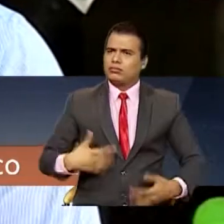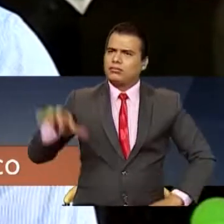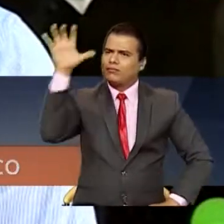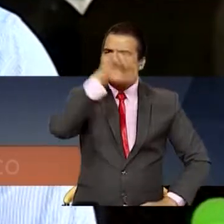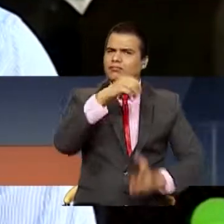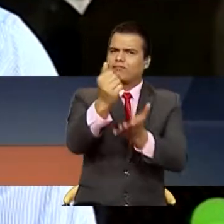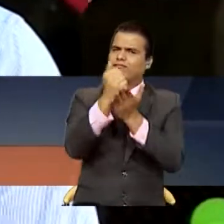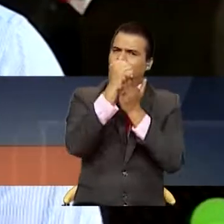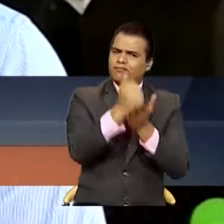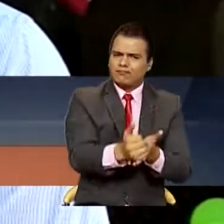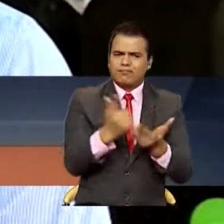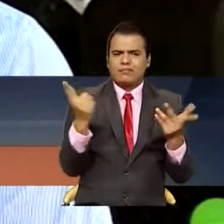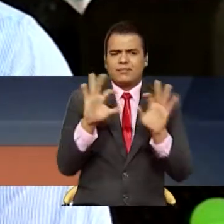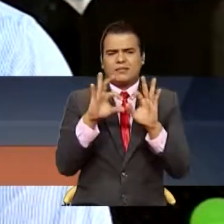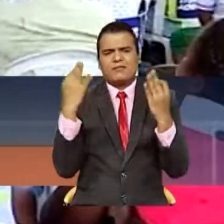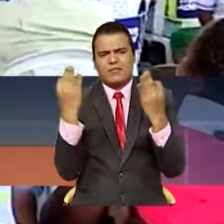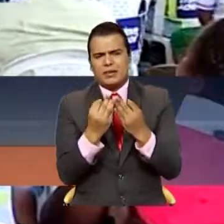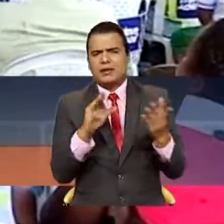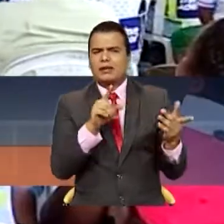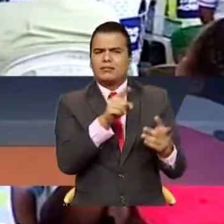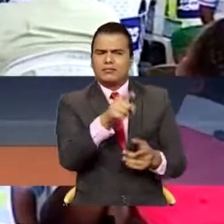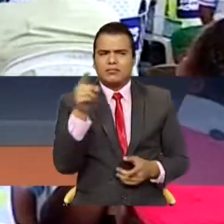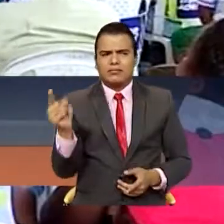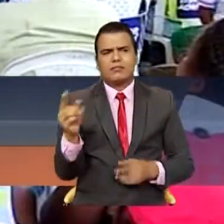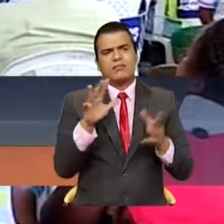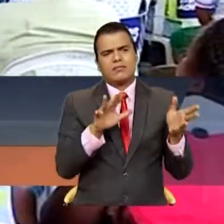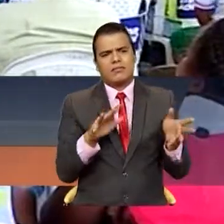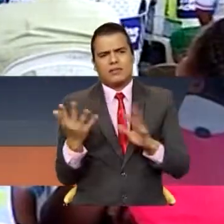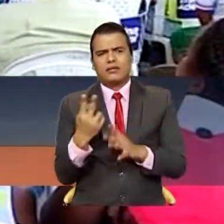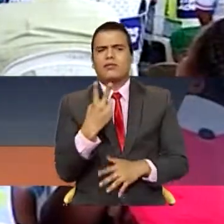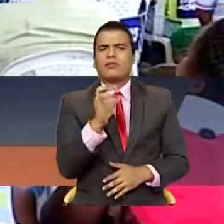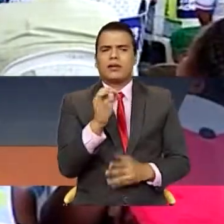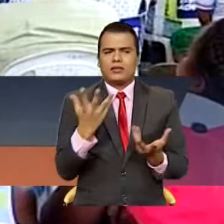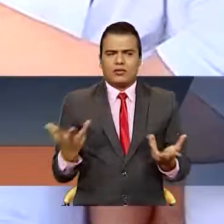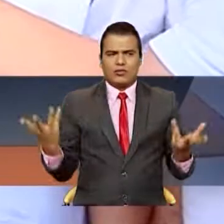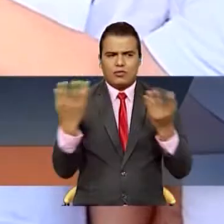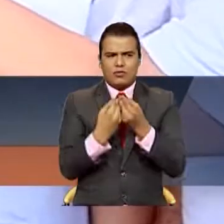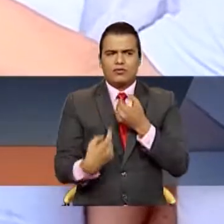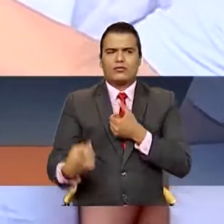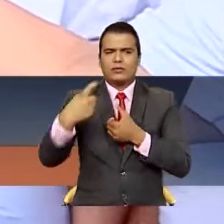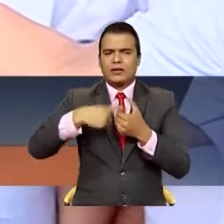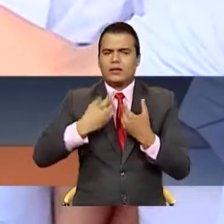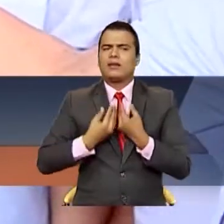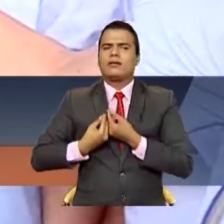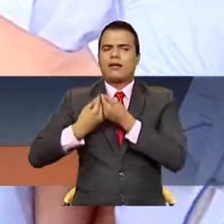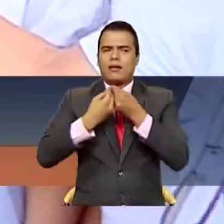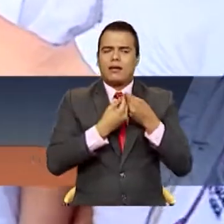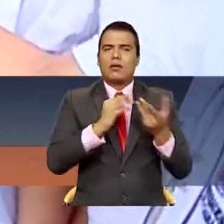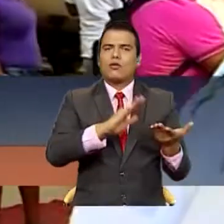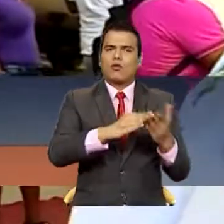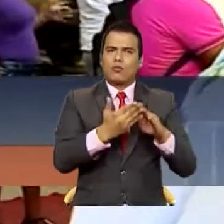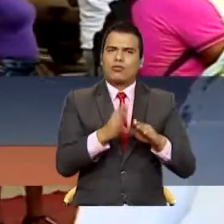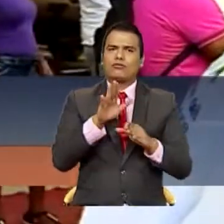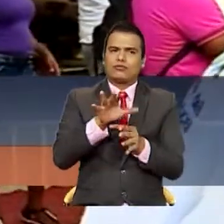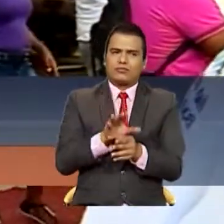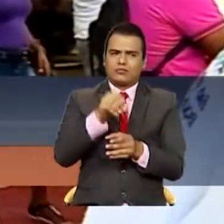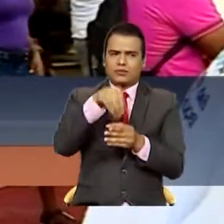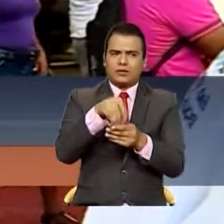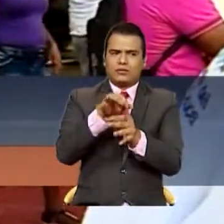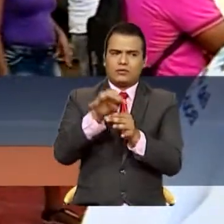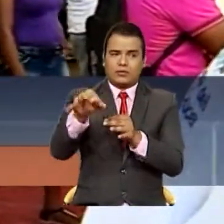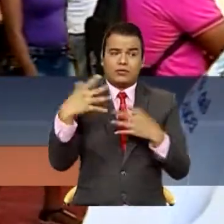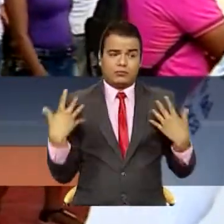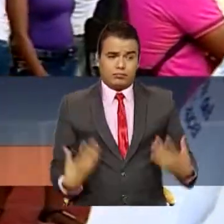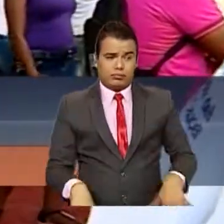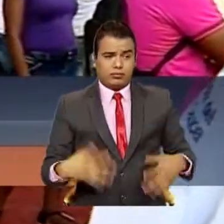a más de 20 familias que están integradas en el Consejo Comunitario de Huanchaco. Muy importante con la región Pacífico, los otros 3